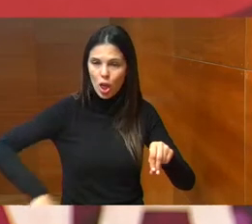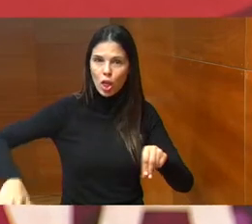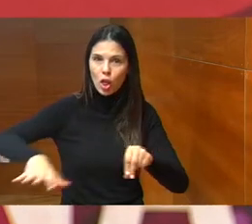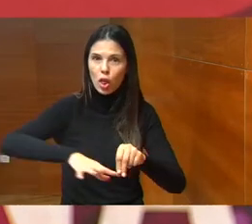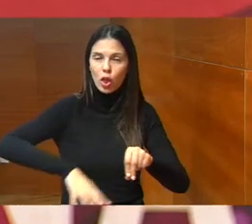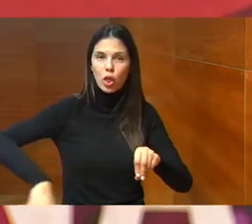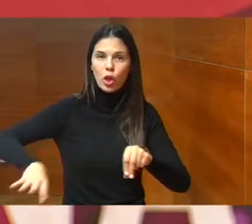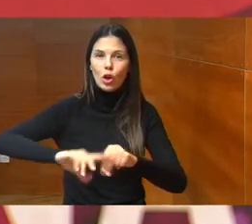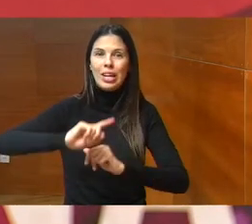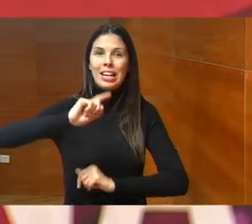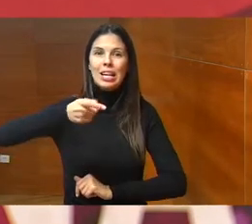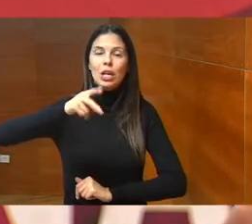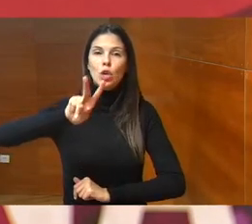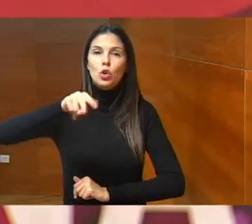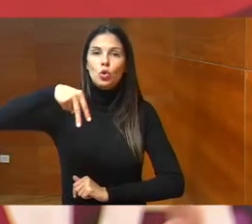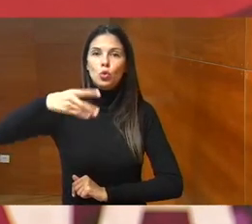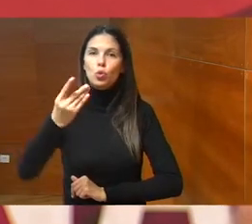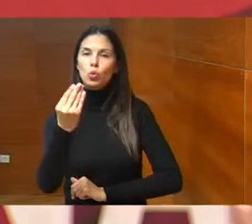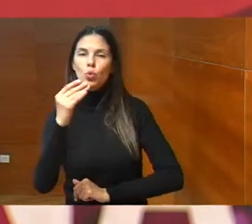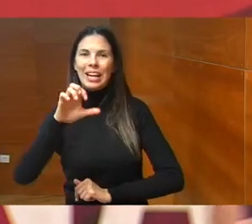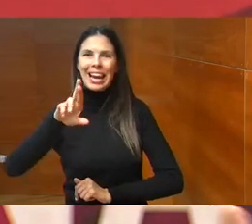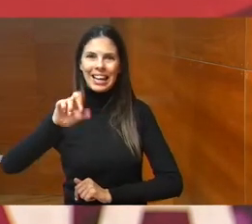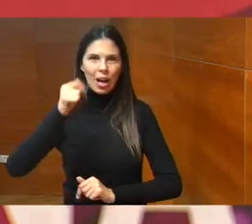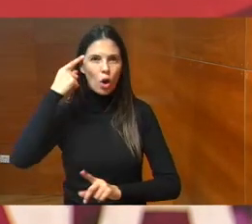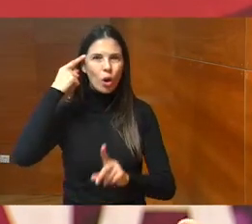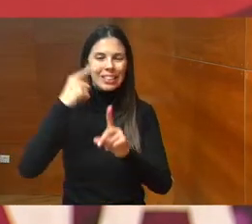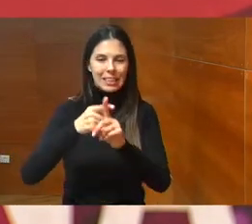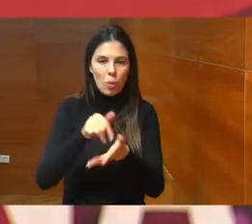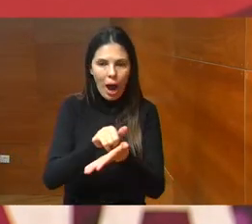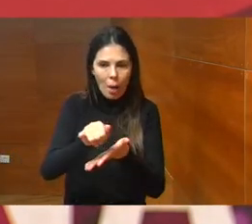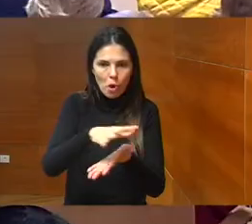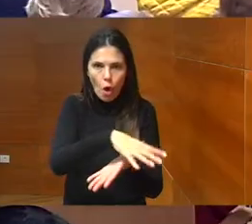baltar para collero avión o avión no podía quedar